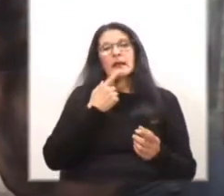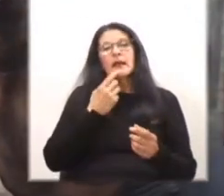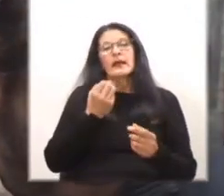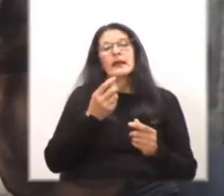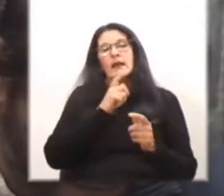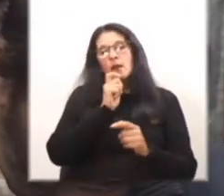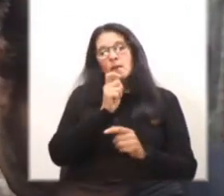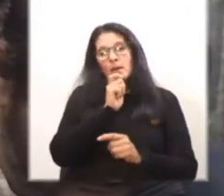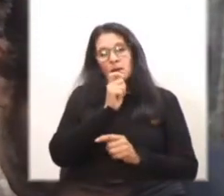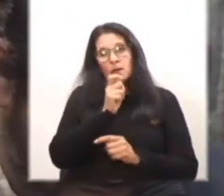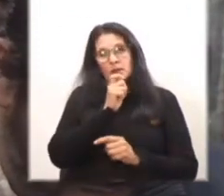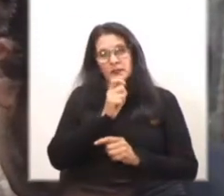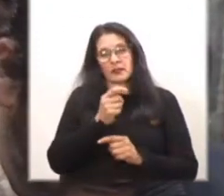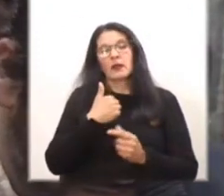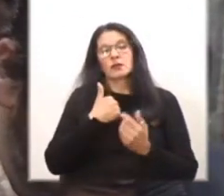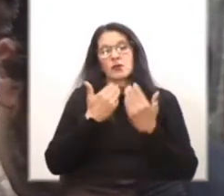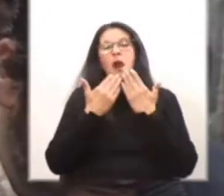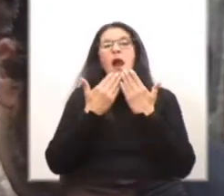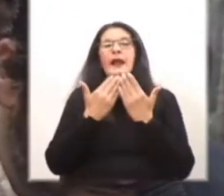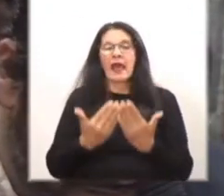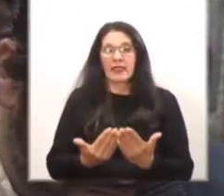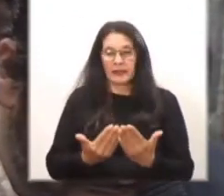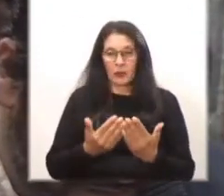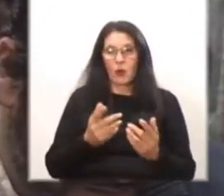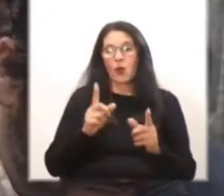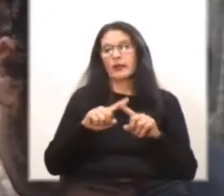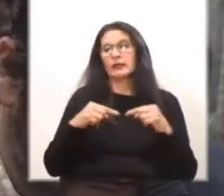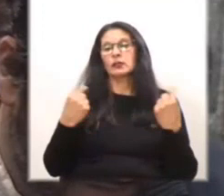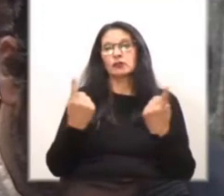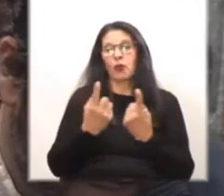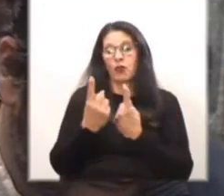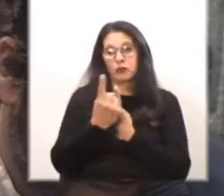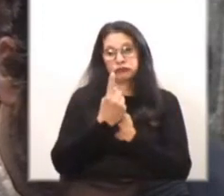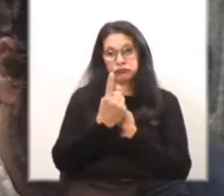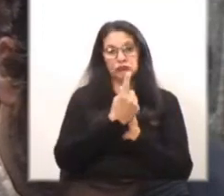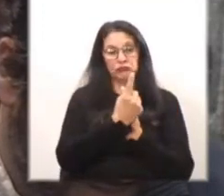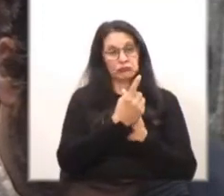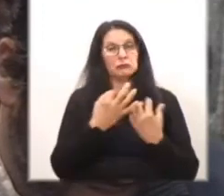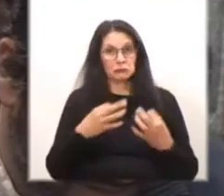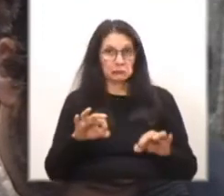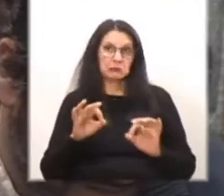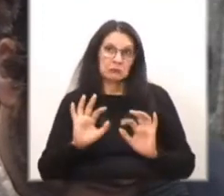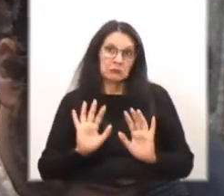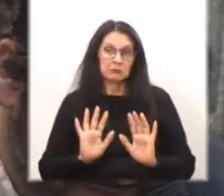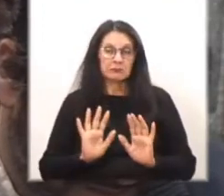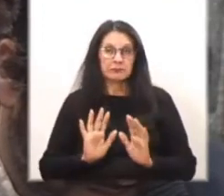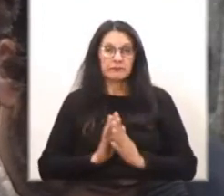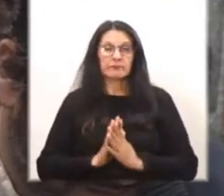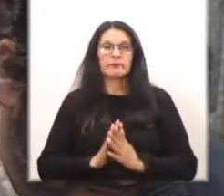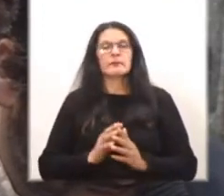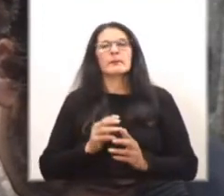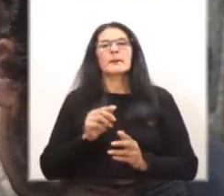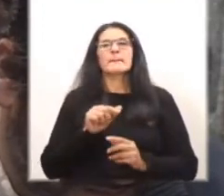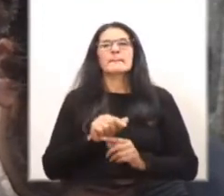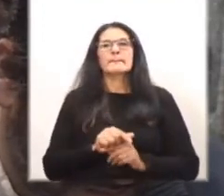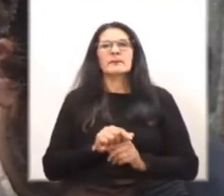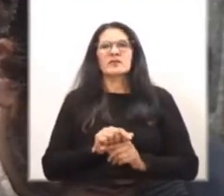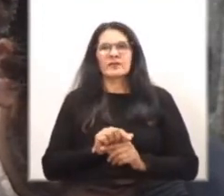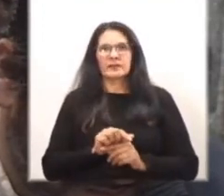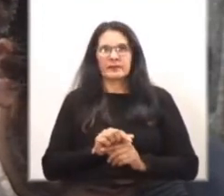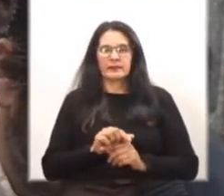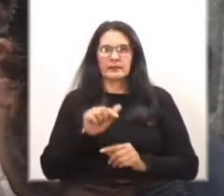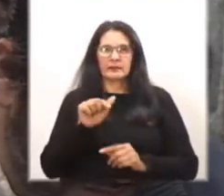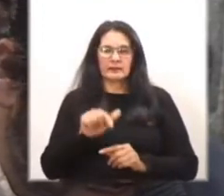comunicación, que agradezco infinitamente el trato que han tenido para conmigo, es